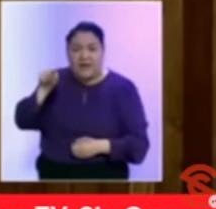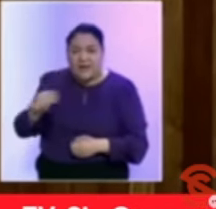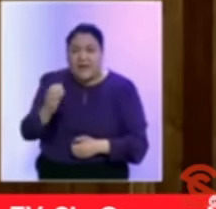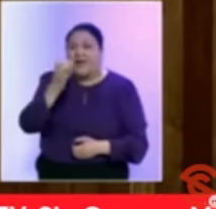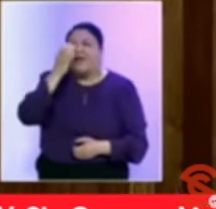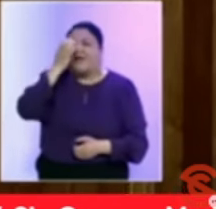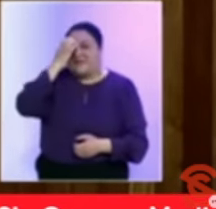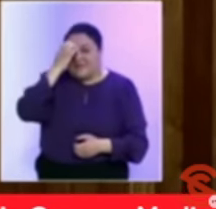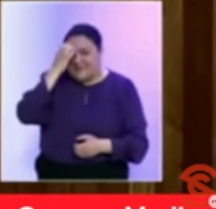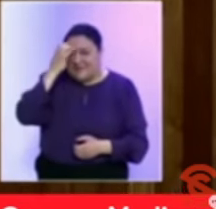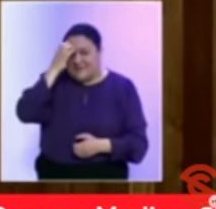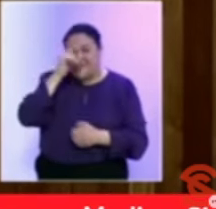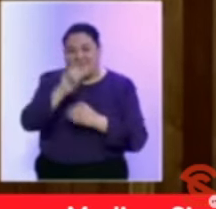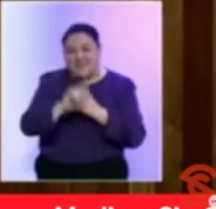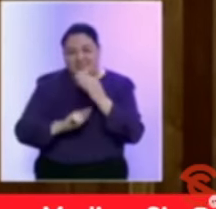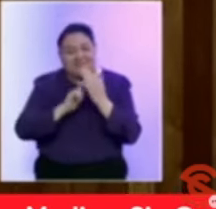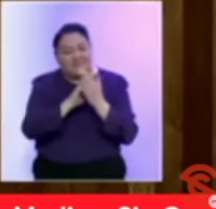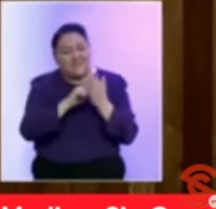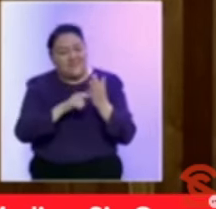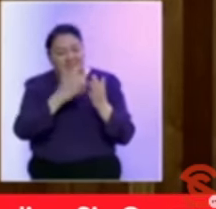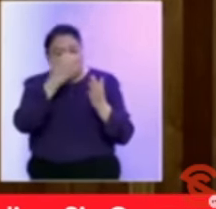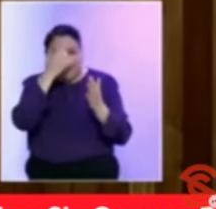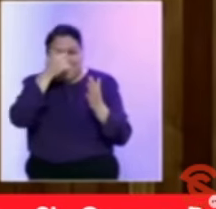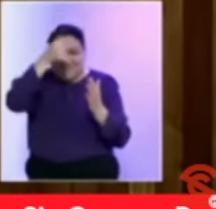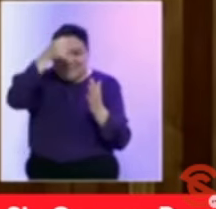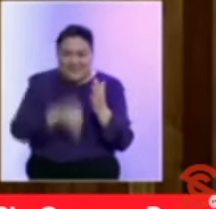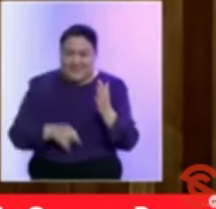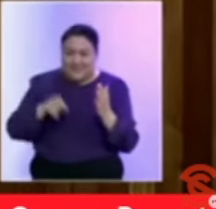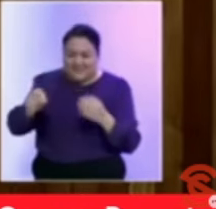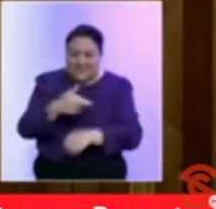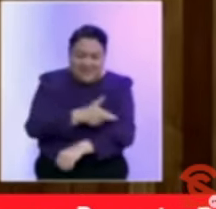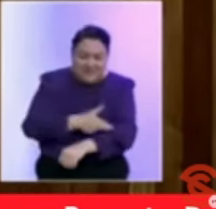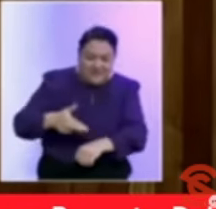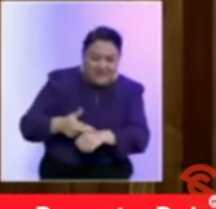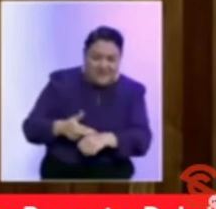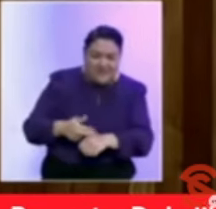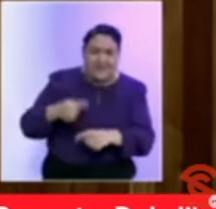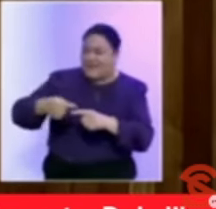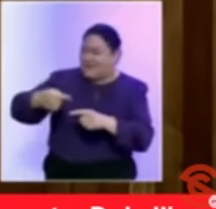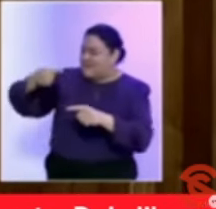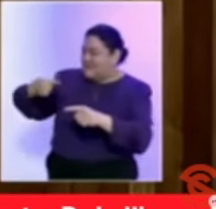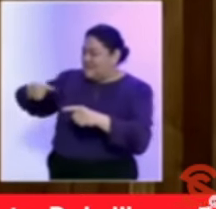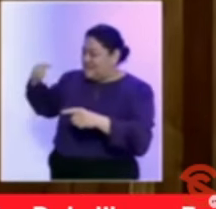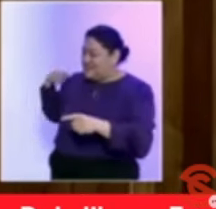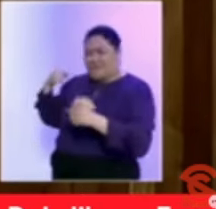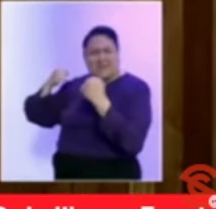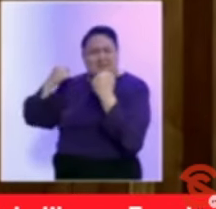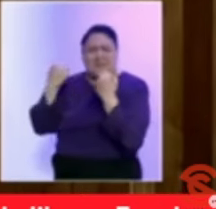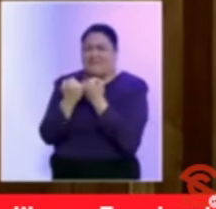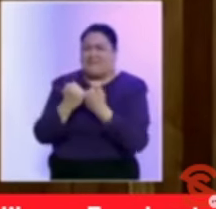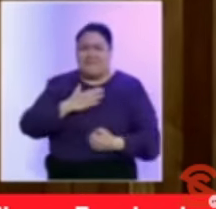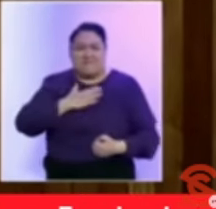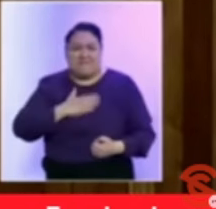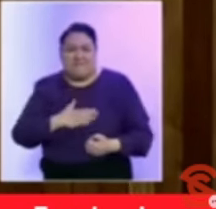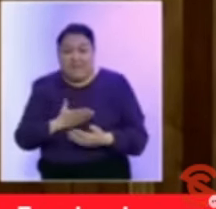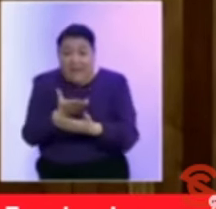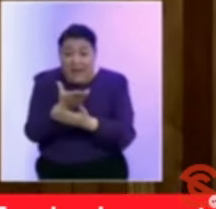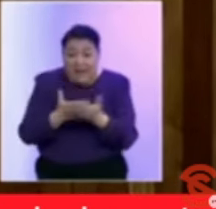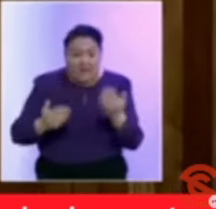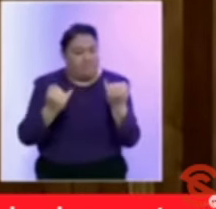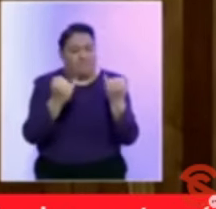profundidad este tema porque así han actuado en pasadas elecciones y sabrán respetar